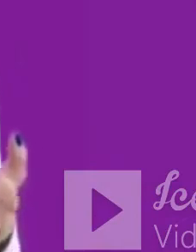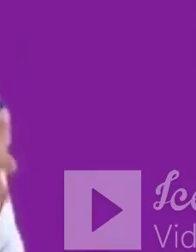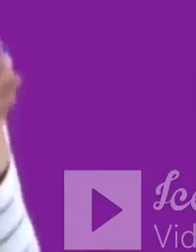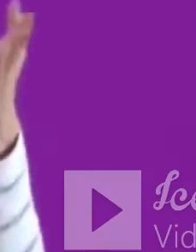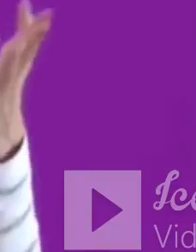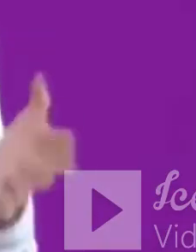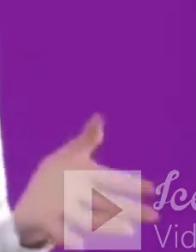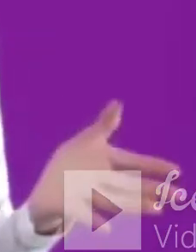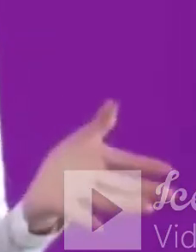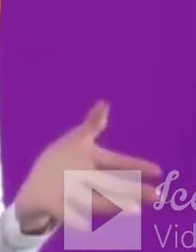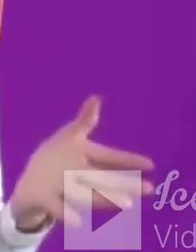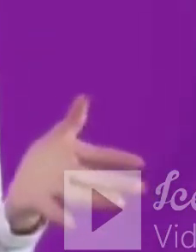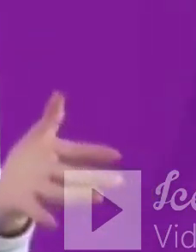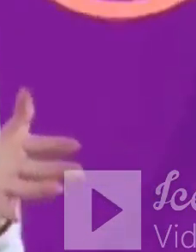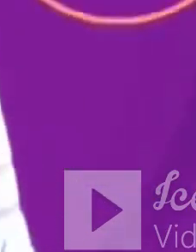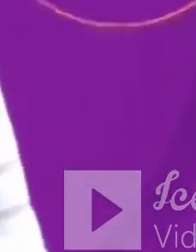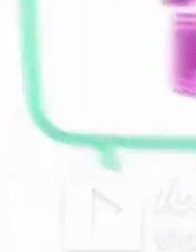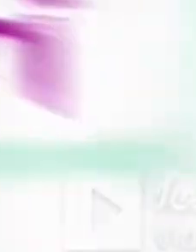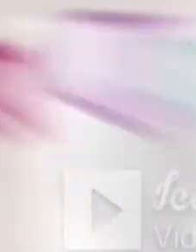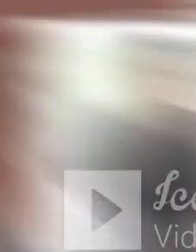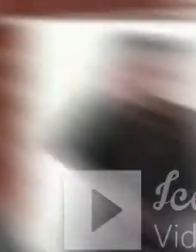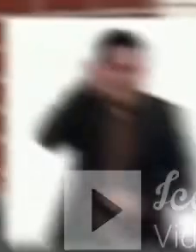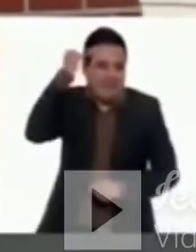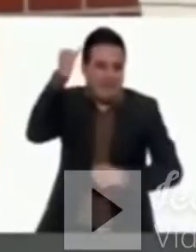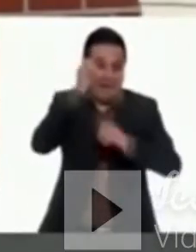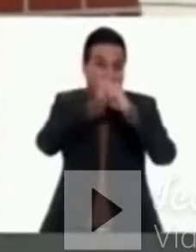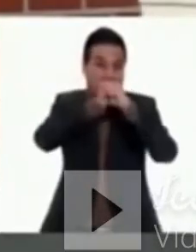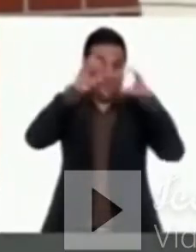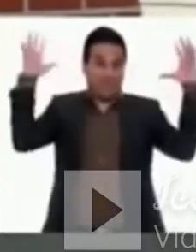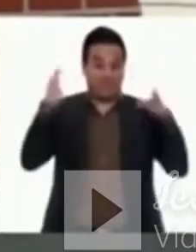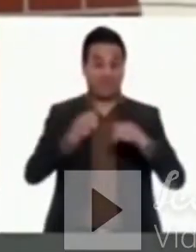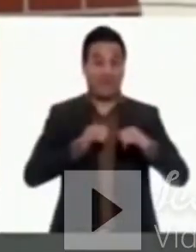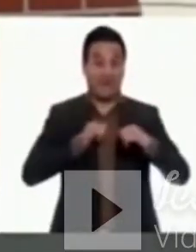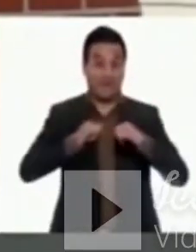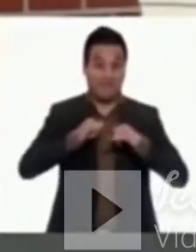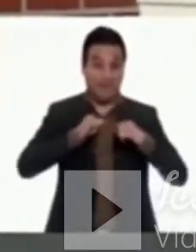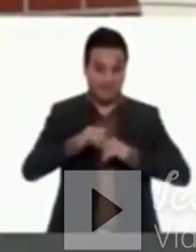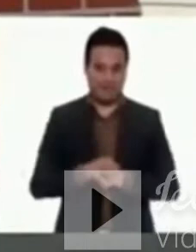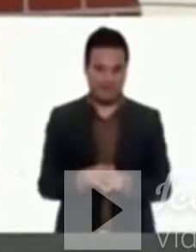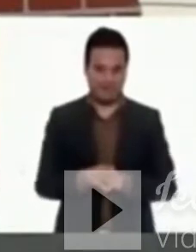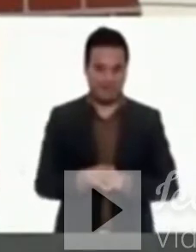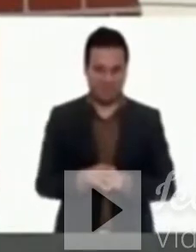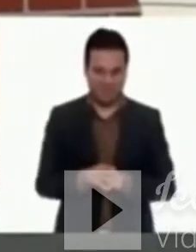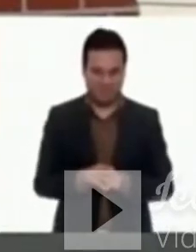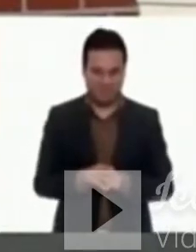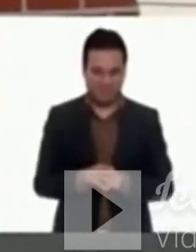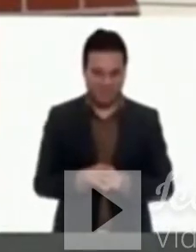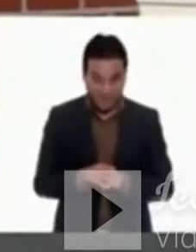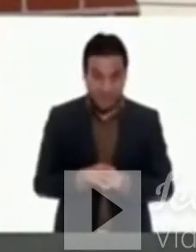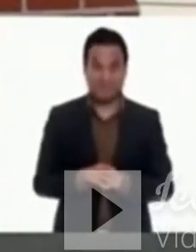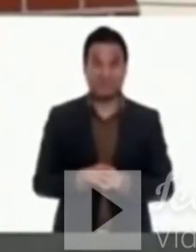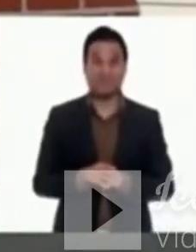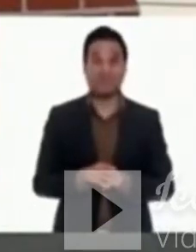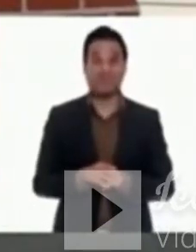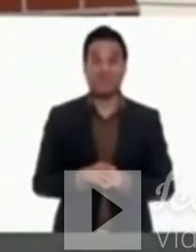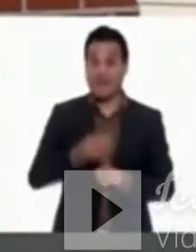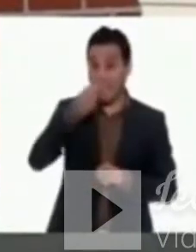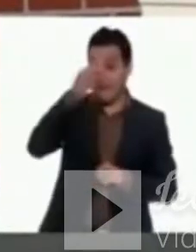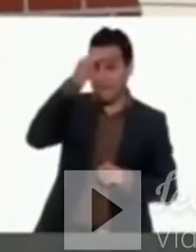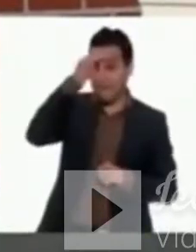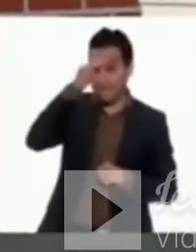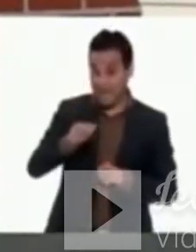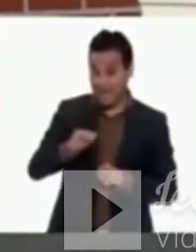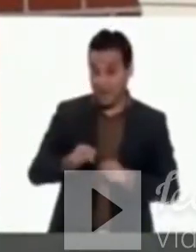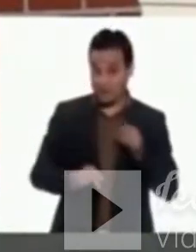repaso. ¡Disfruten de la programación! Un mapa del mundo. ¿Ya lo tienen en su cabeza? Ahora piensen la distancia